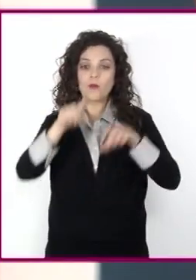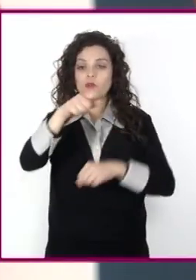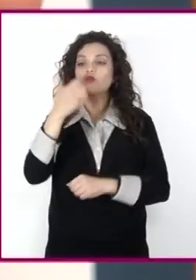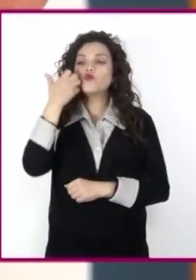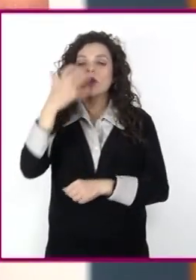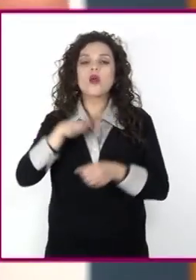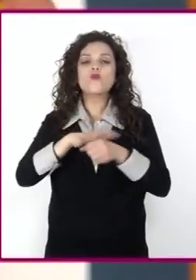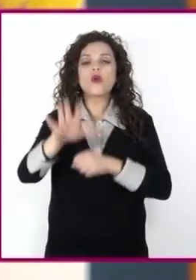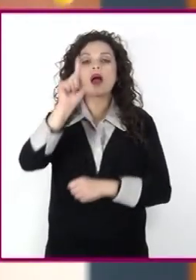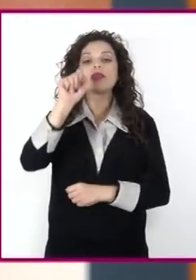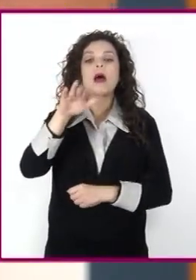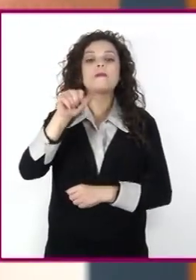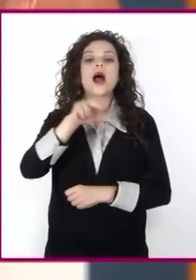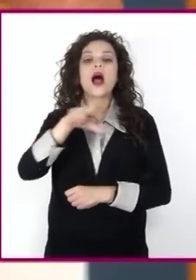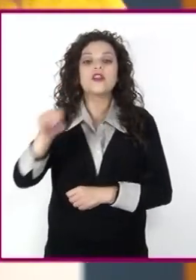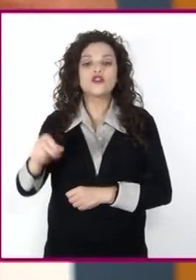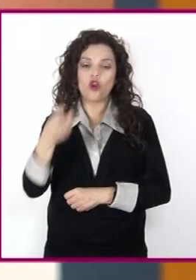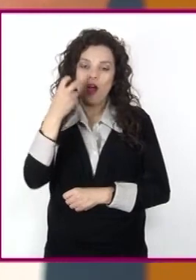queramos lograr.